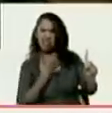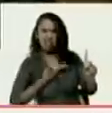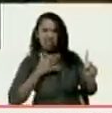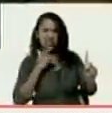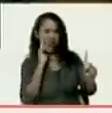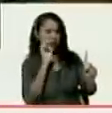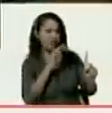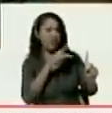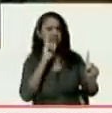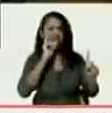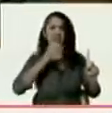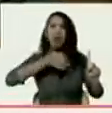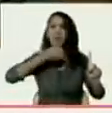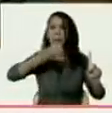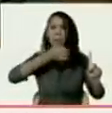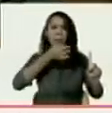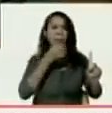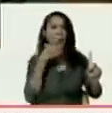son expuestos